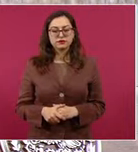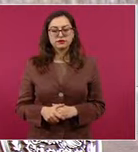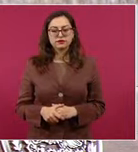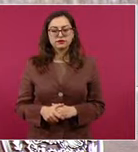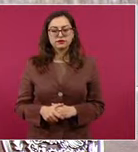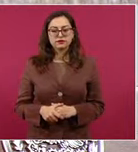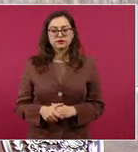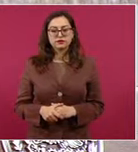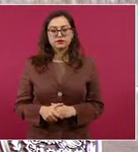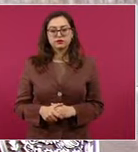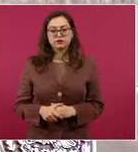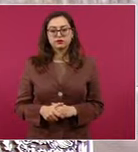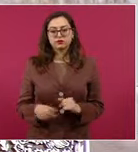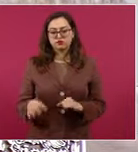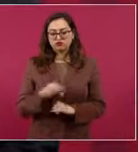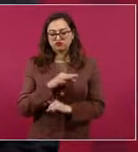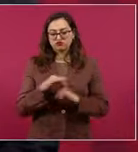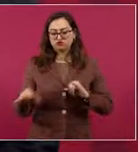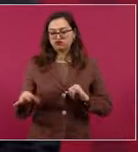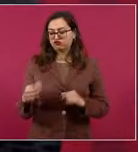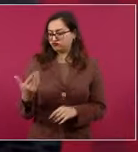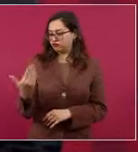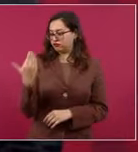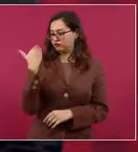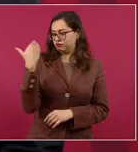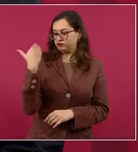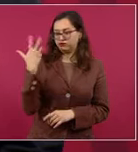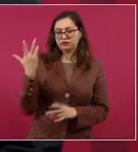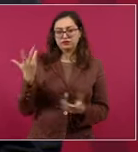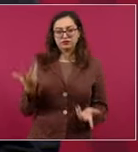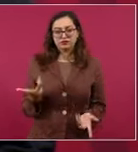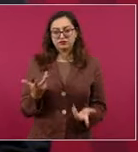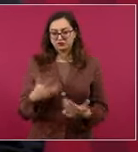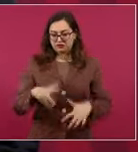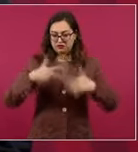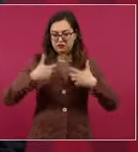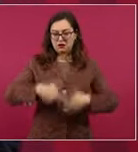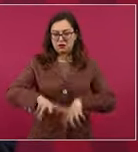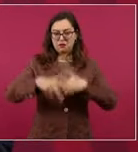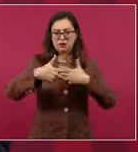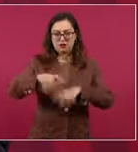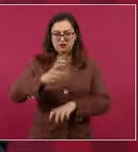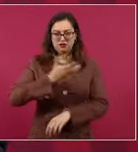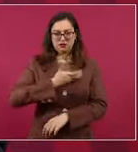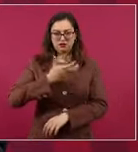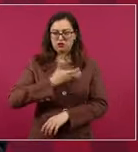pues fue en la marcha de hace poco.